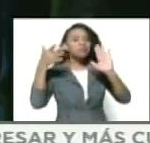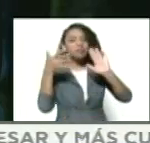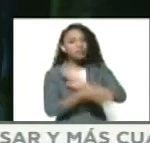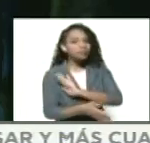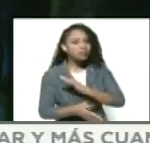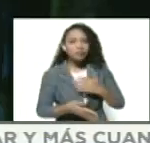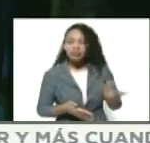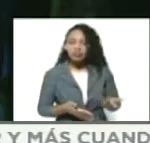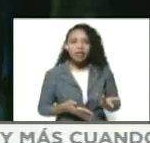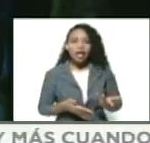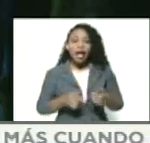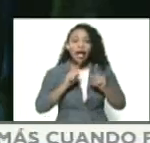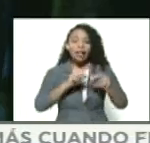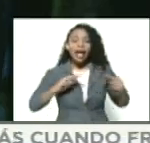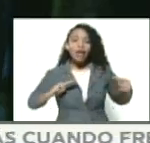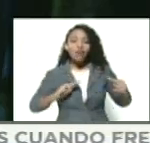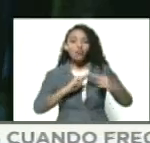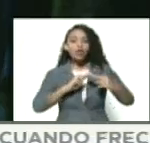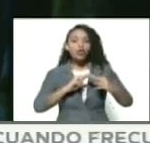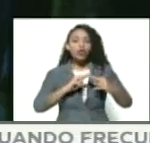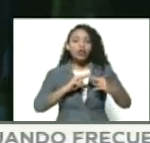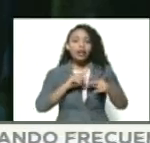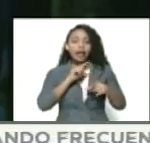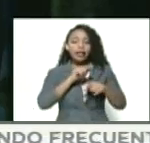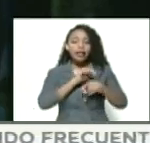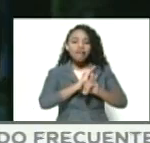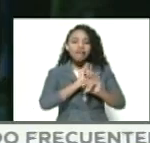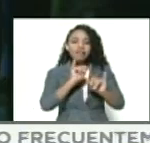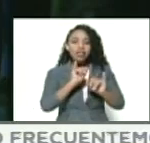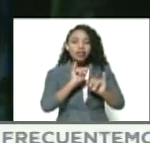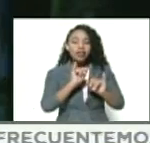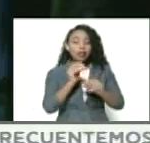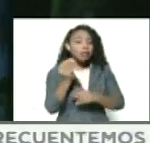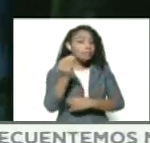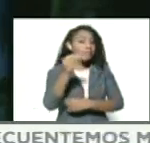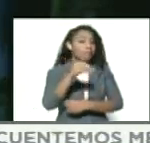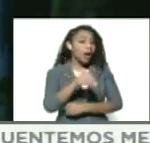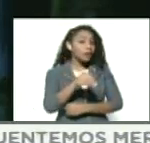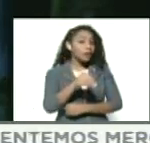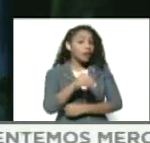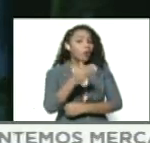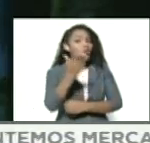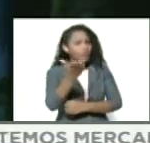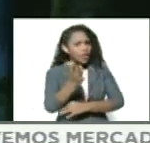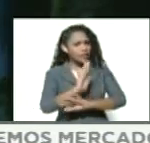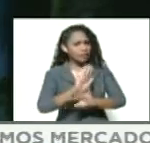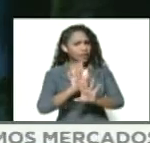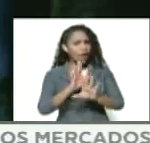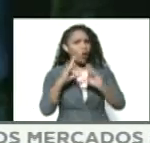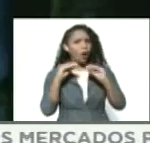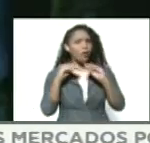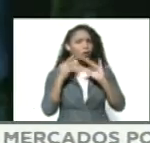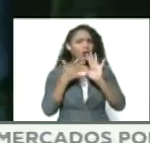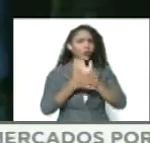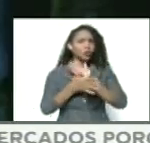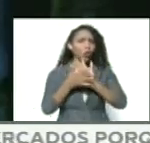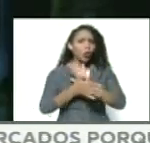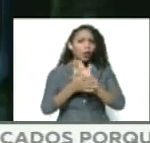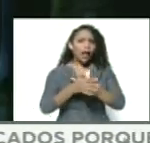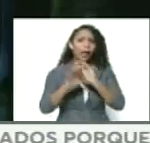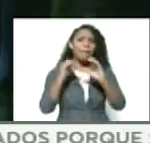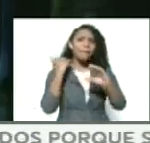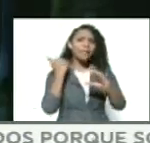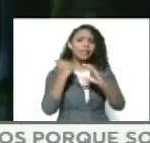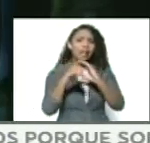tiene este encuentro que acaba de concluir. Y además, ya usted lo hablaba sobre el mensaje